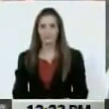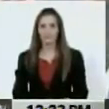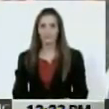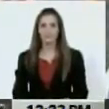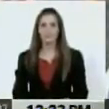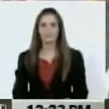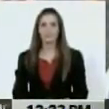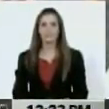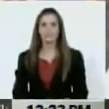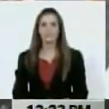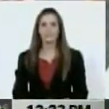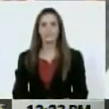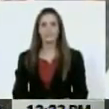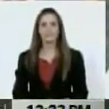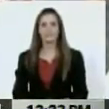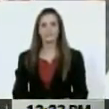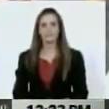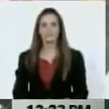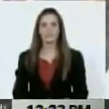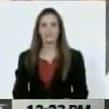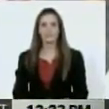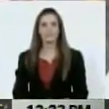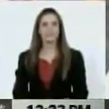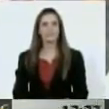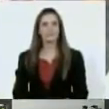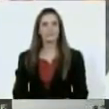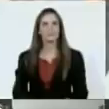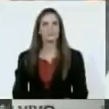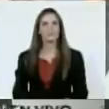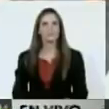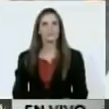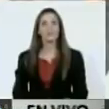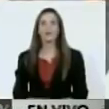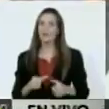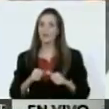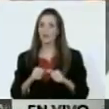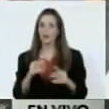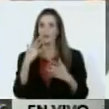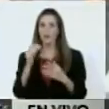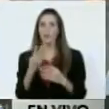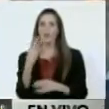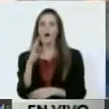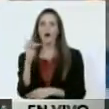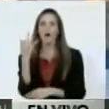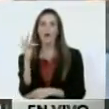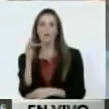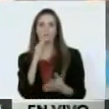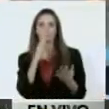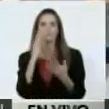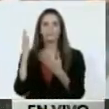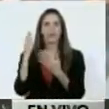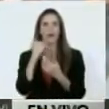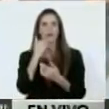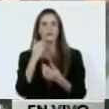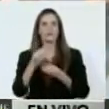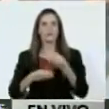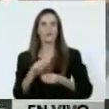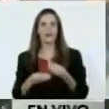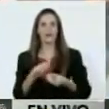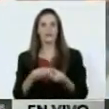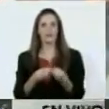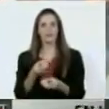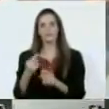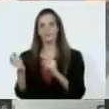del deporte, el tema de la actividad cultural que nosotros le decimos... Continuamos en el cuartel de la montaña. Acá se está realizando